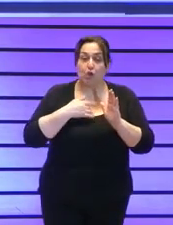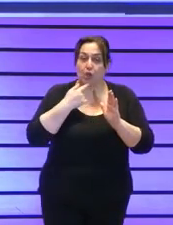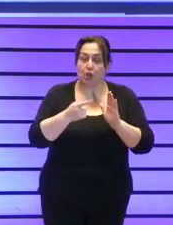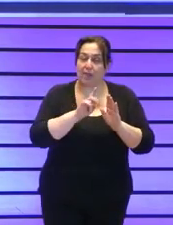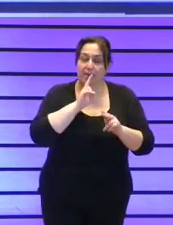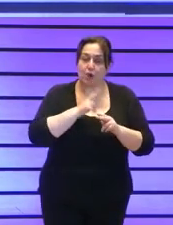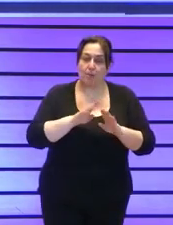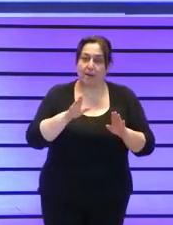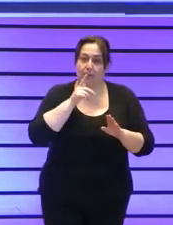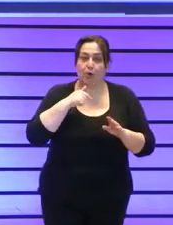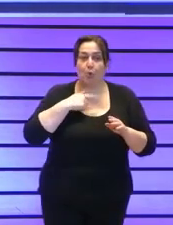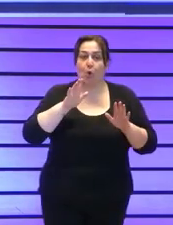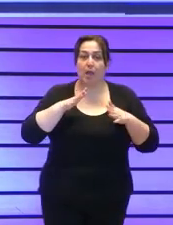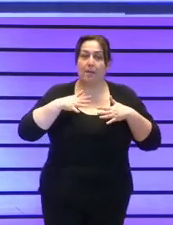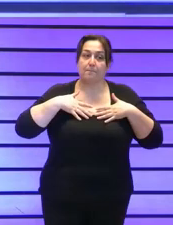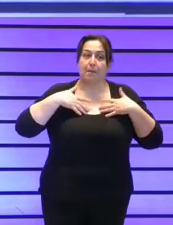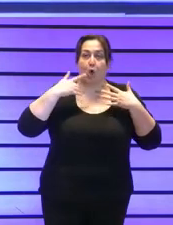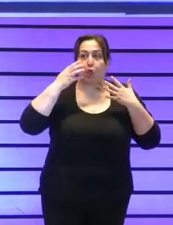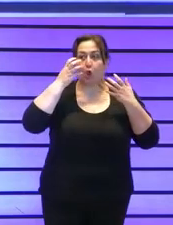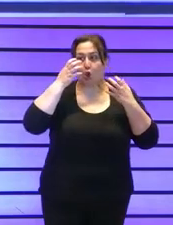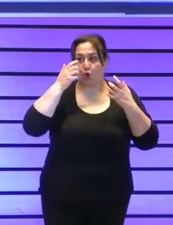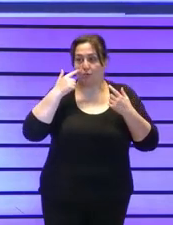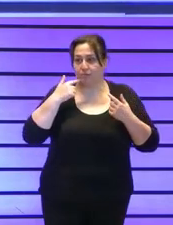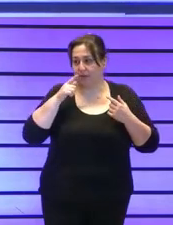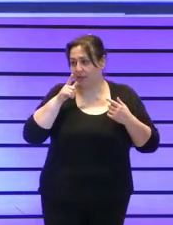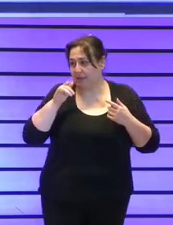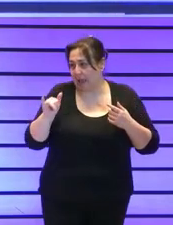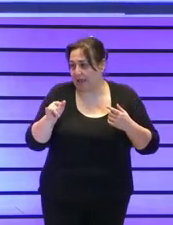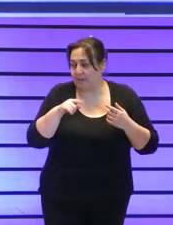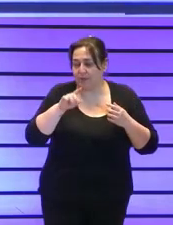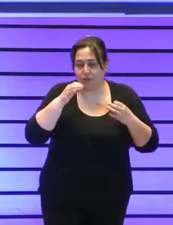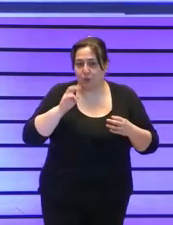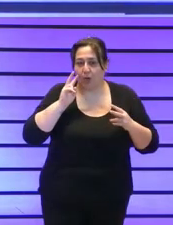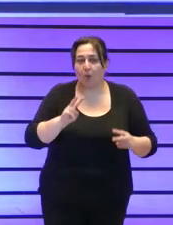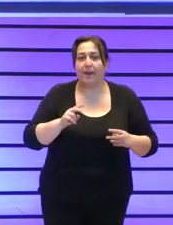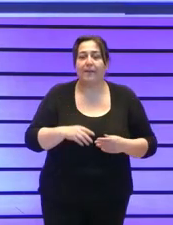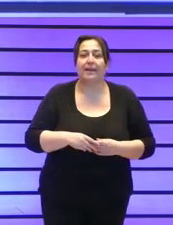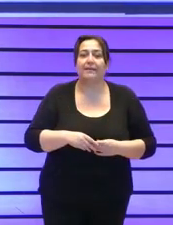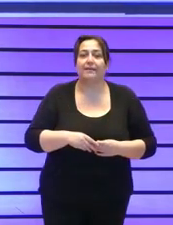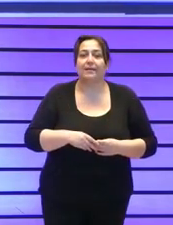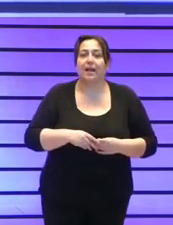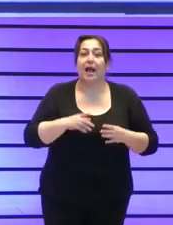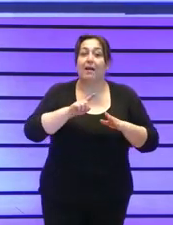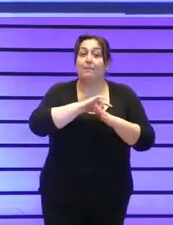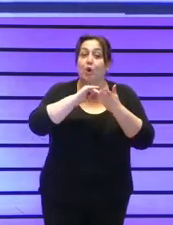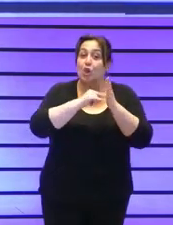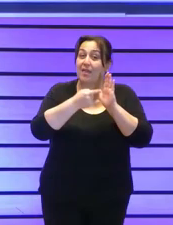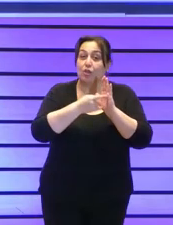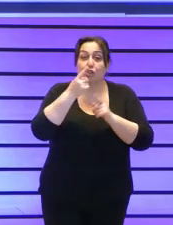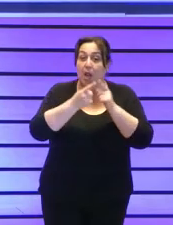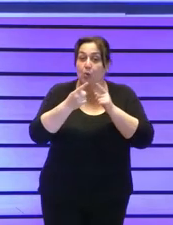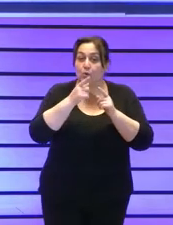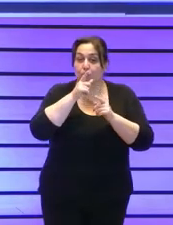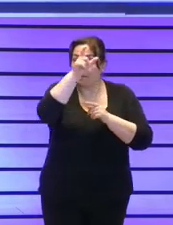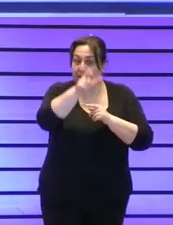nombres porque entonces me emociono, porque aquí hay no hay, pero seguro que lo verán, que transforman a los